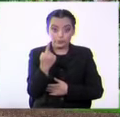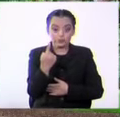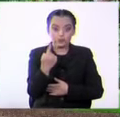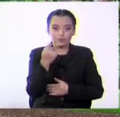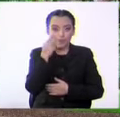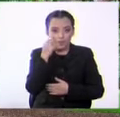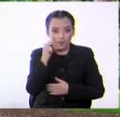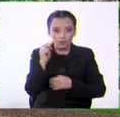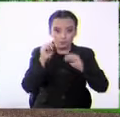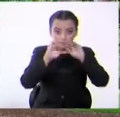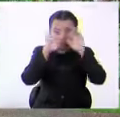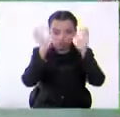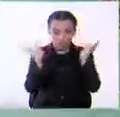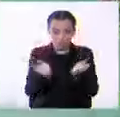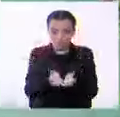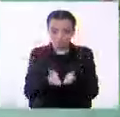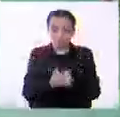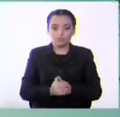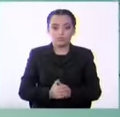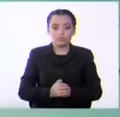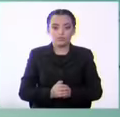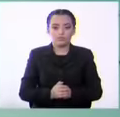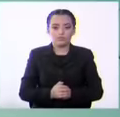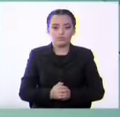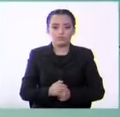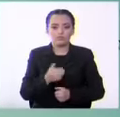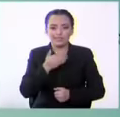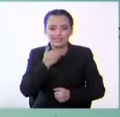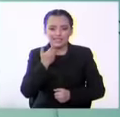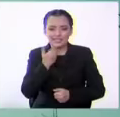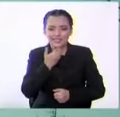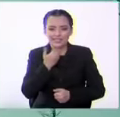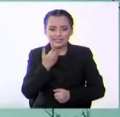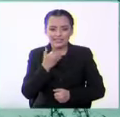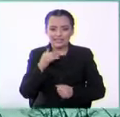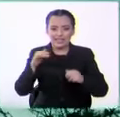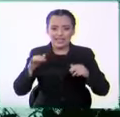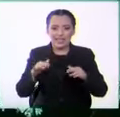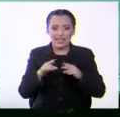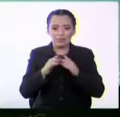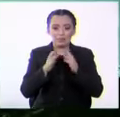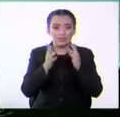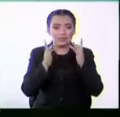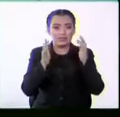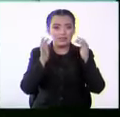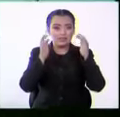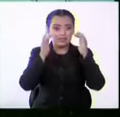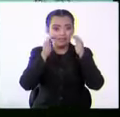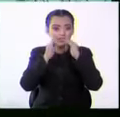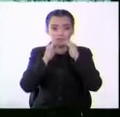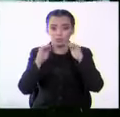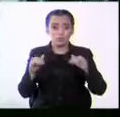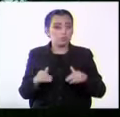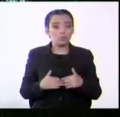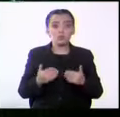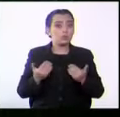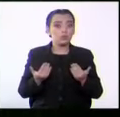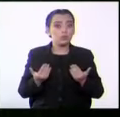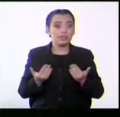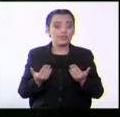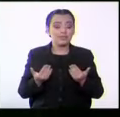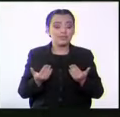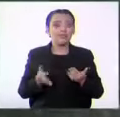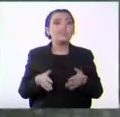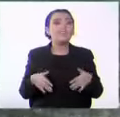global. Piensa lo siguiente. ¿Qué pasaría si no tuviésemos árboles que purifiquen el aire y que absorban el dióxido de